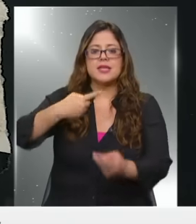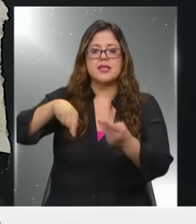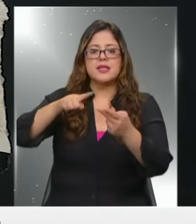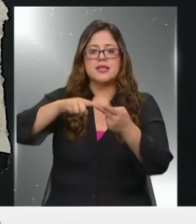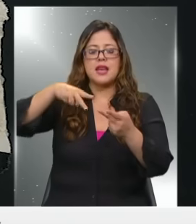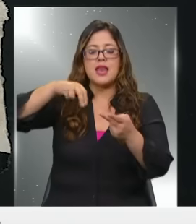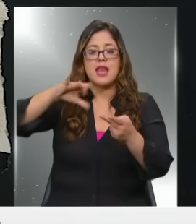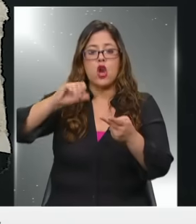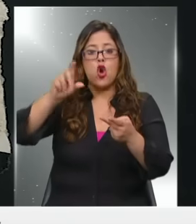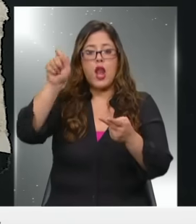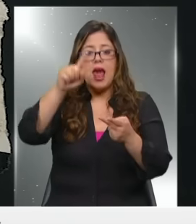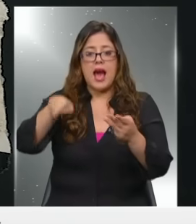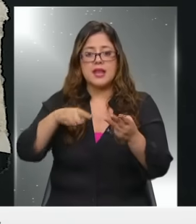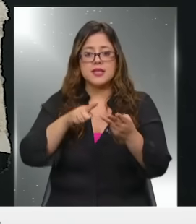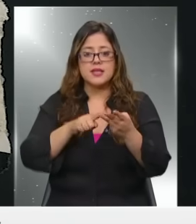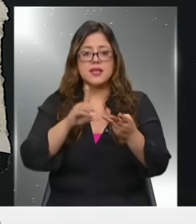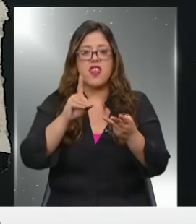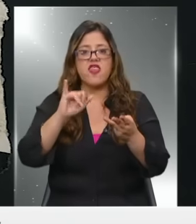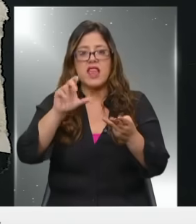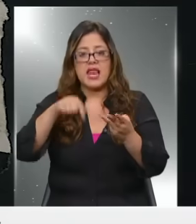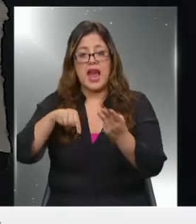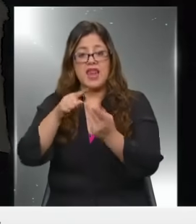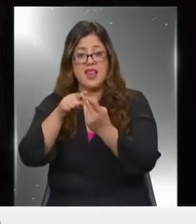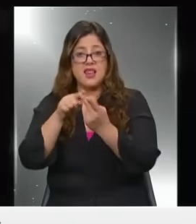estos dos últimos menores de edad.